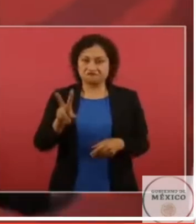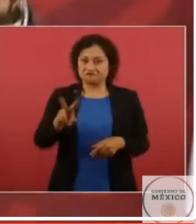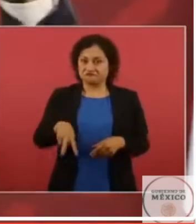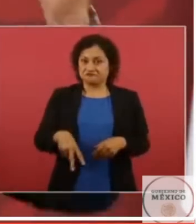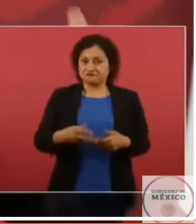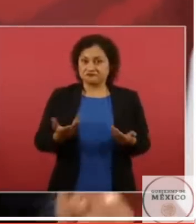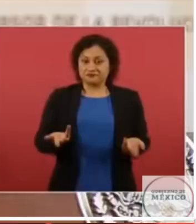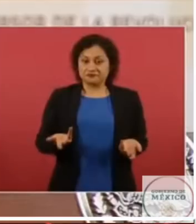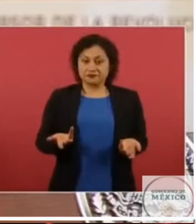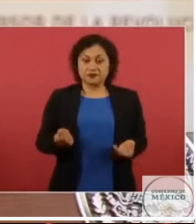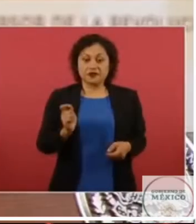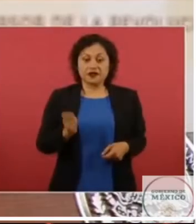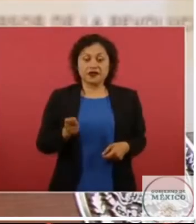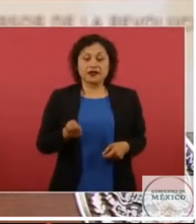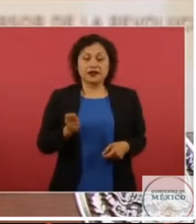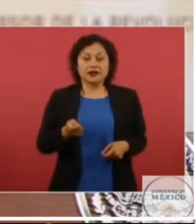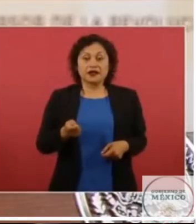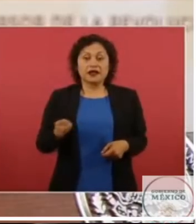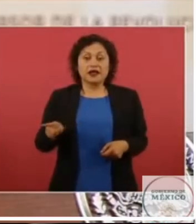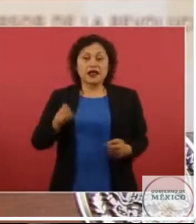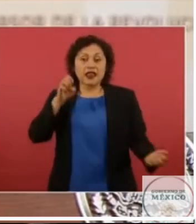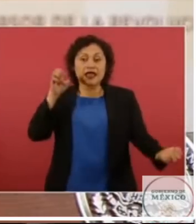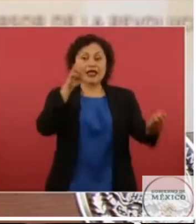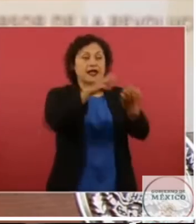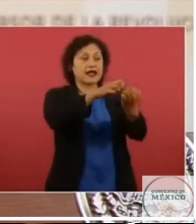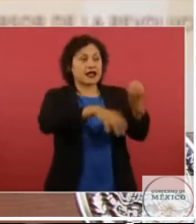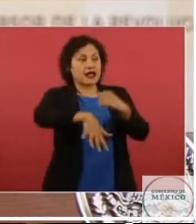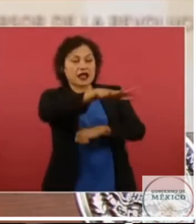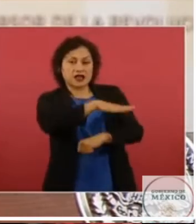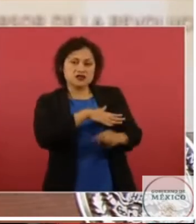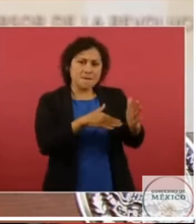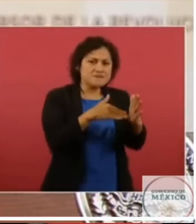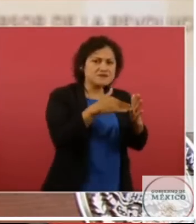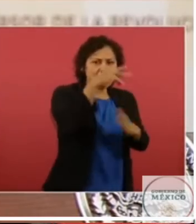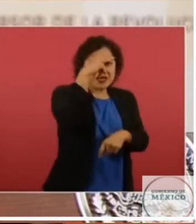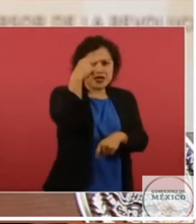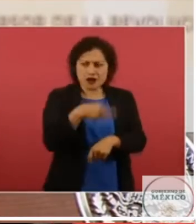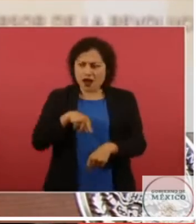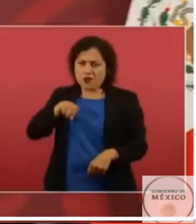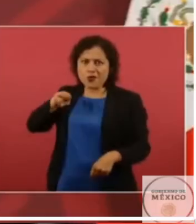a millones de mexicanos de que iba a haber un cambio